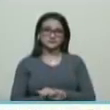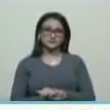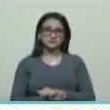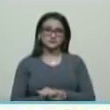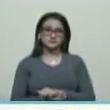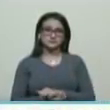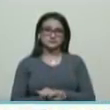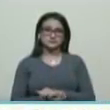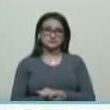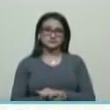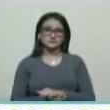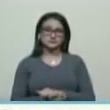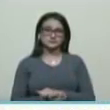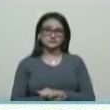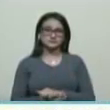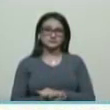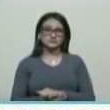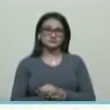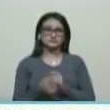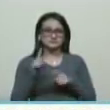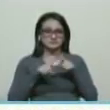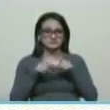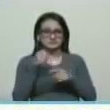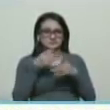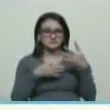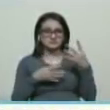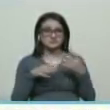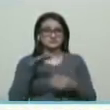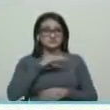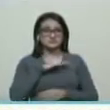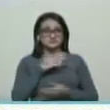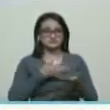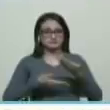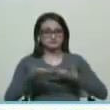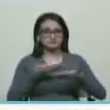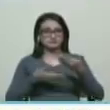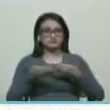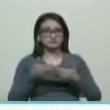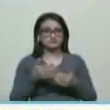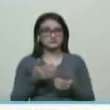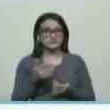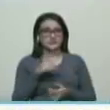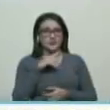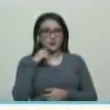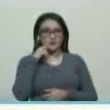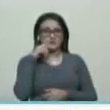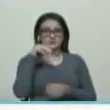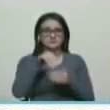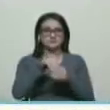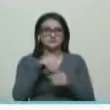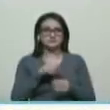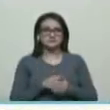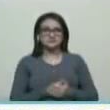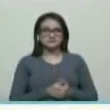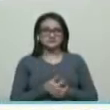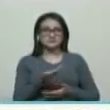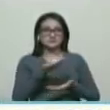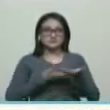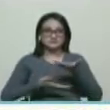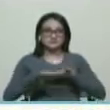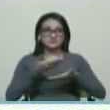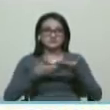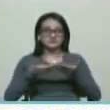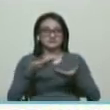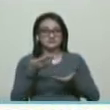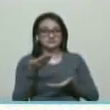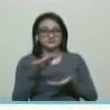los rubros que hoy se producen en Venezuela son comercializados en el mercado ruso, y esa cooperación de